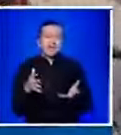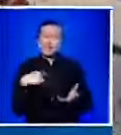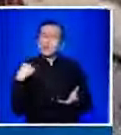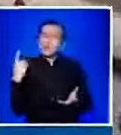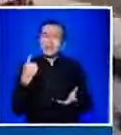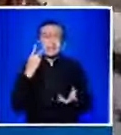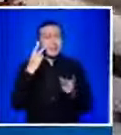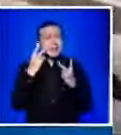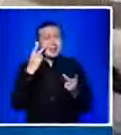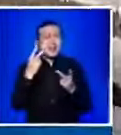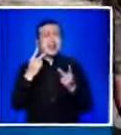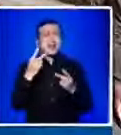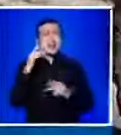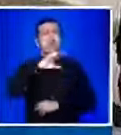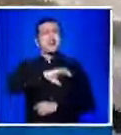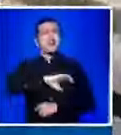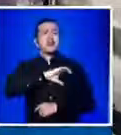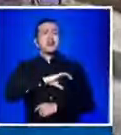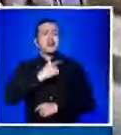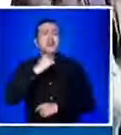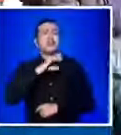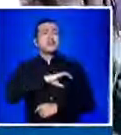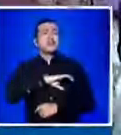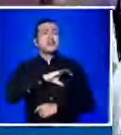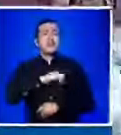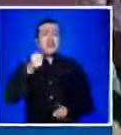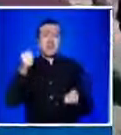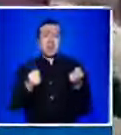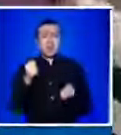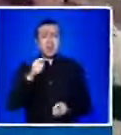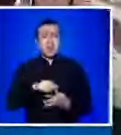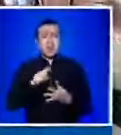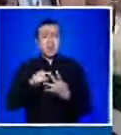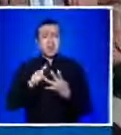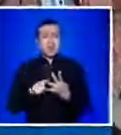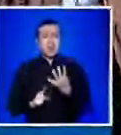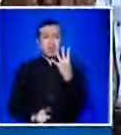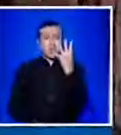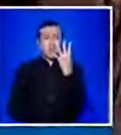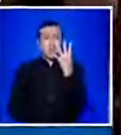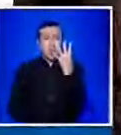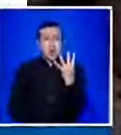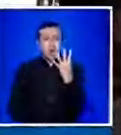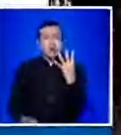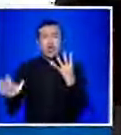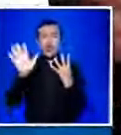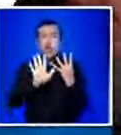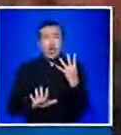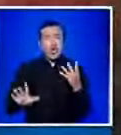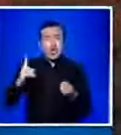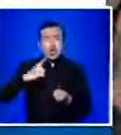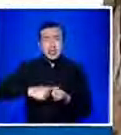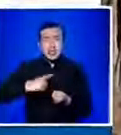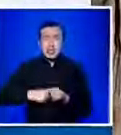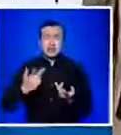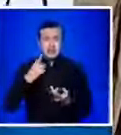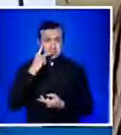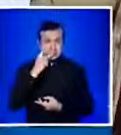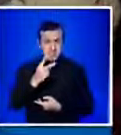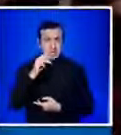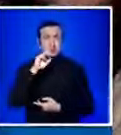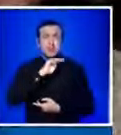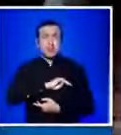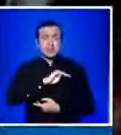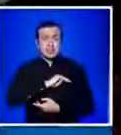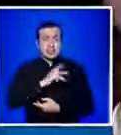he visto en la página del municipio de lo que son los tanqueros, 4 tanqueros para toda la ciudad de Quito. Pueden, vecinos, entren a la página del municipio del